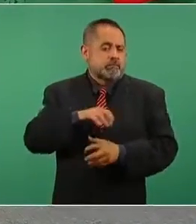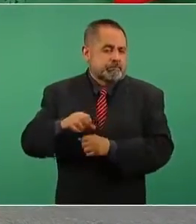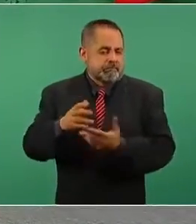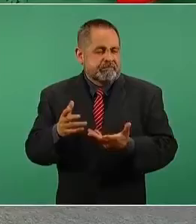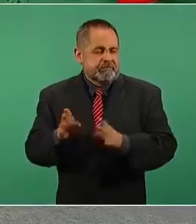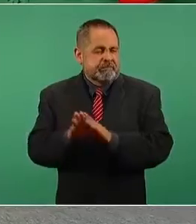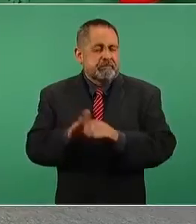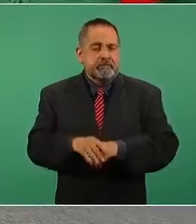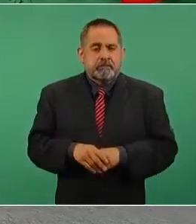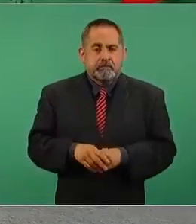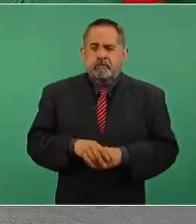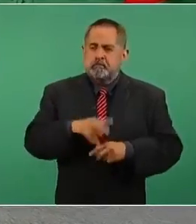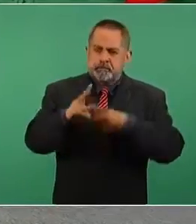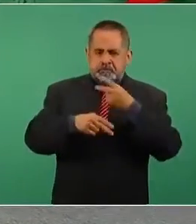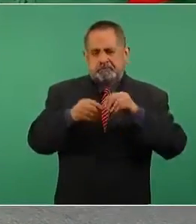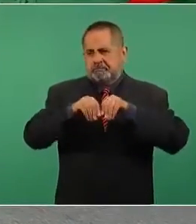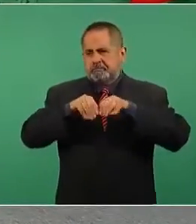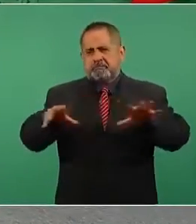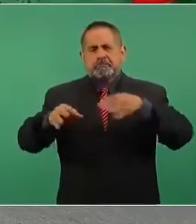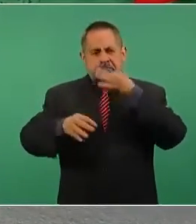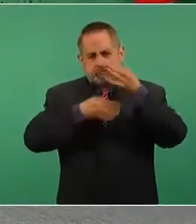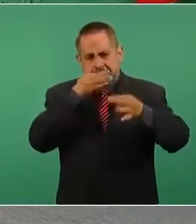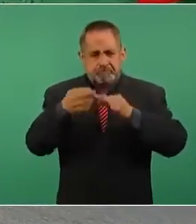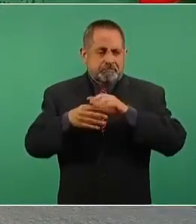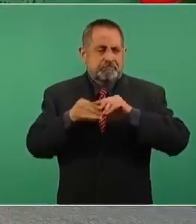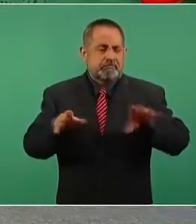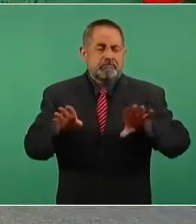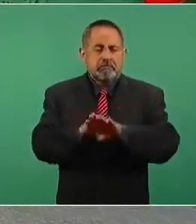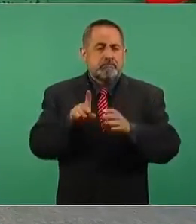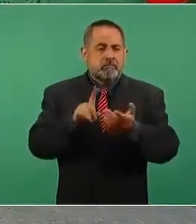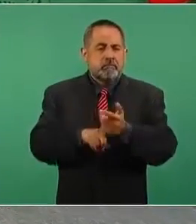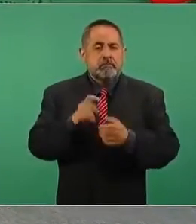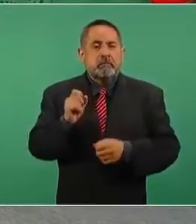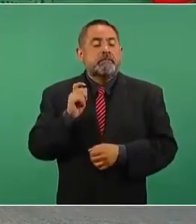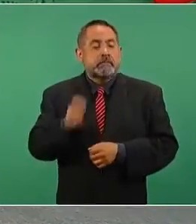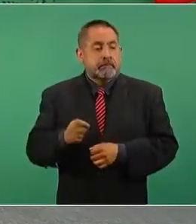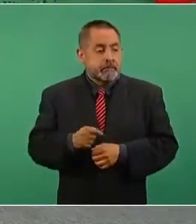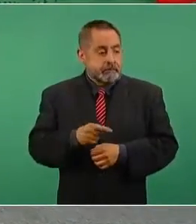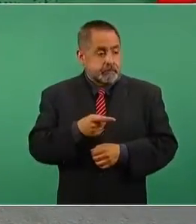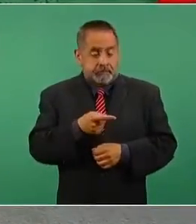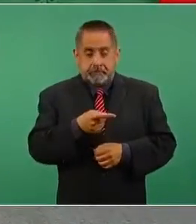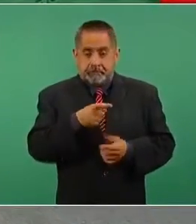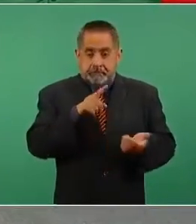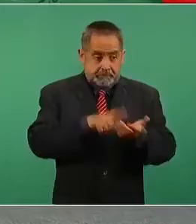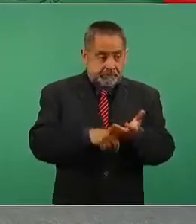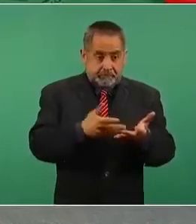y vamos a dar a conocer sobre los descubrimientos,